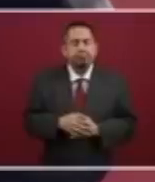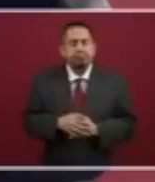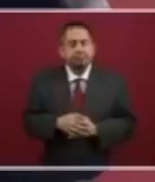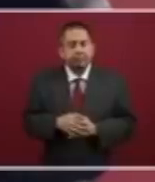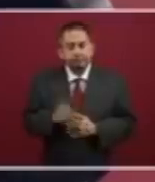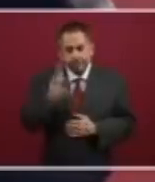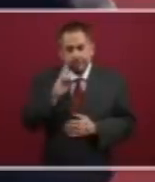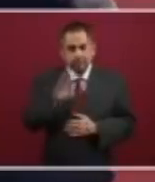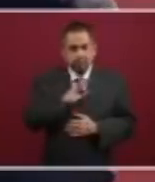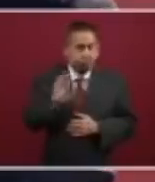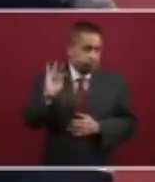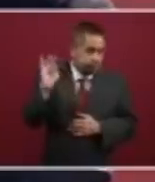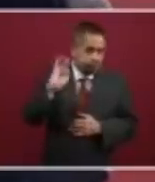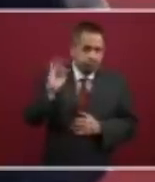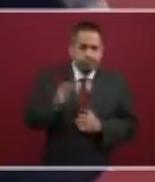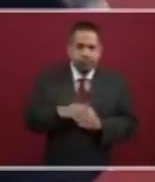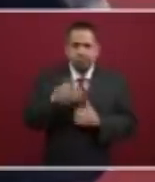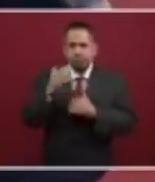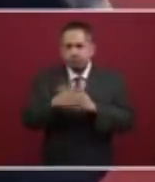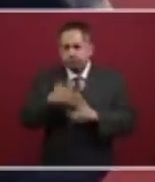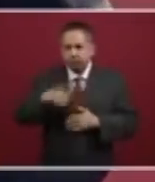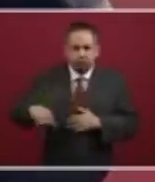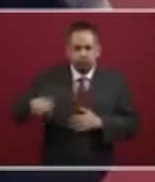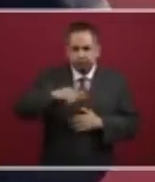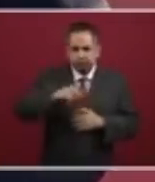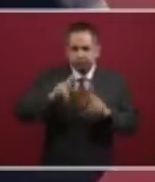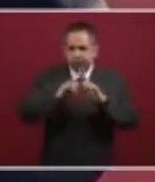el que se llegue a un acuerdo de paz.